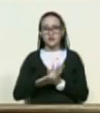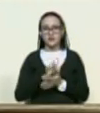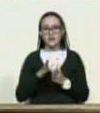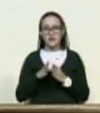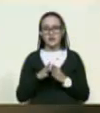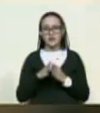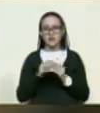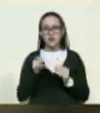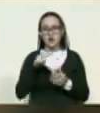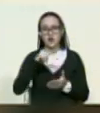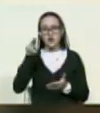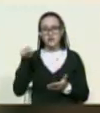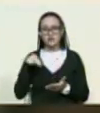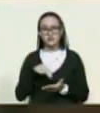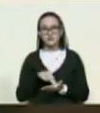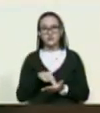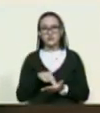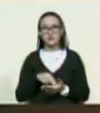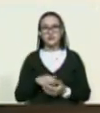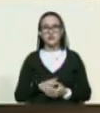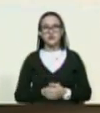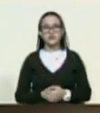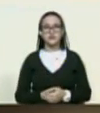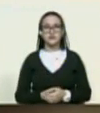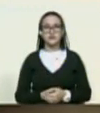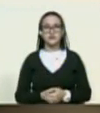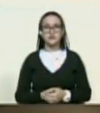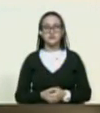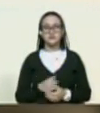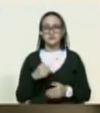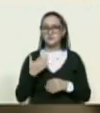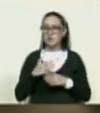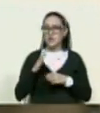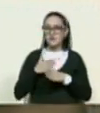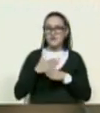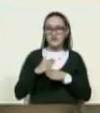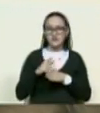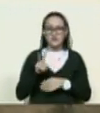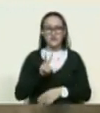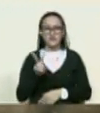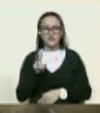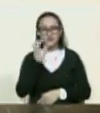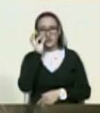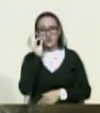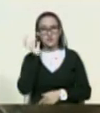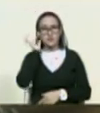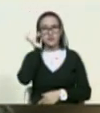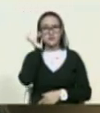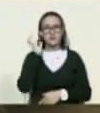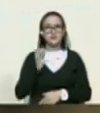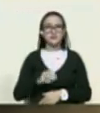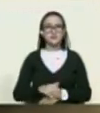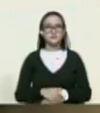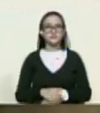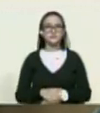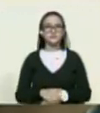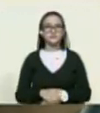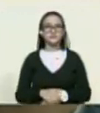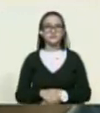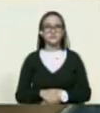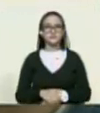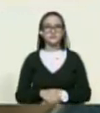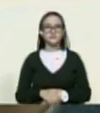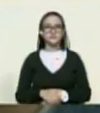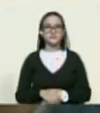el territorio nacional, permitiendo dirimir las diferencias entre los venezolanos y las venezolanas mediante el